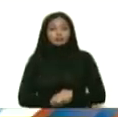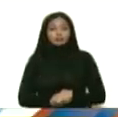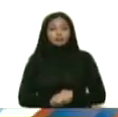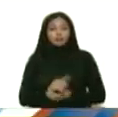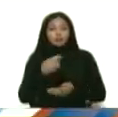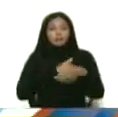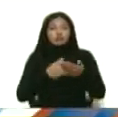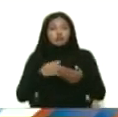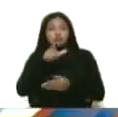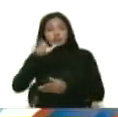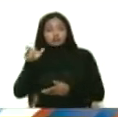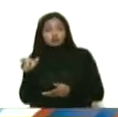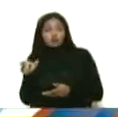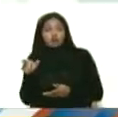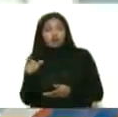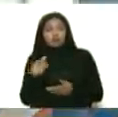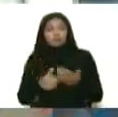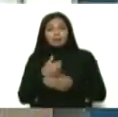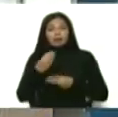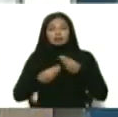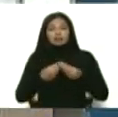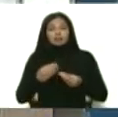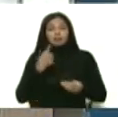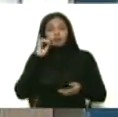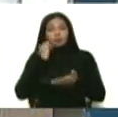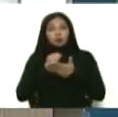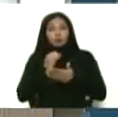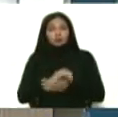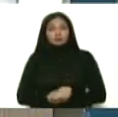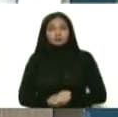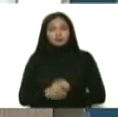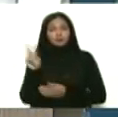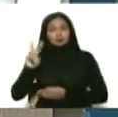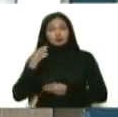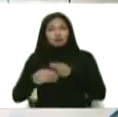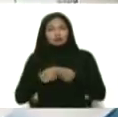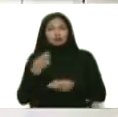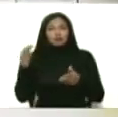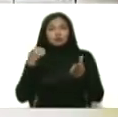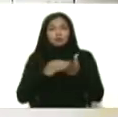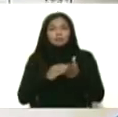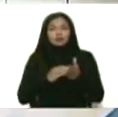millón de habitantes. Venezuela, miren, hace